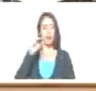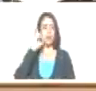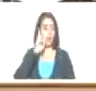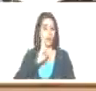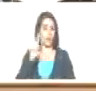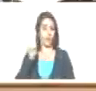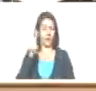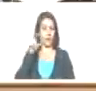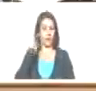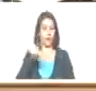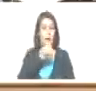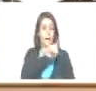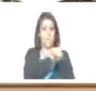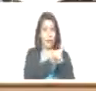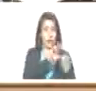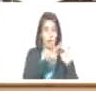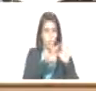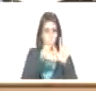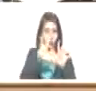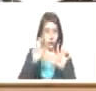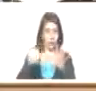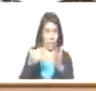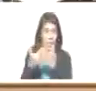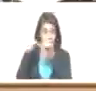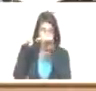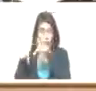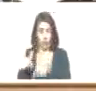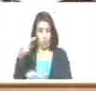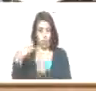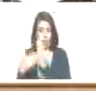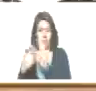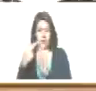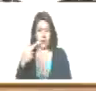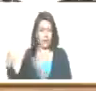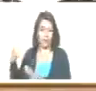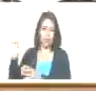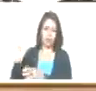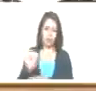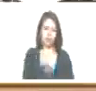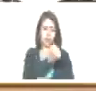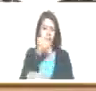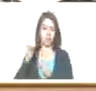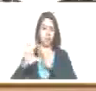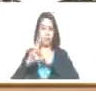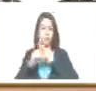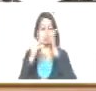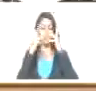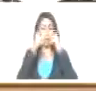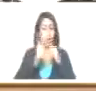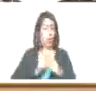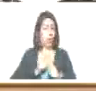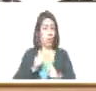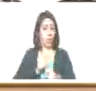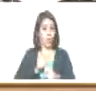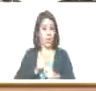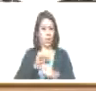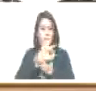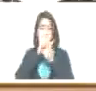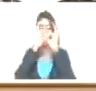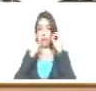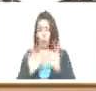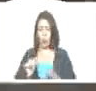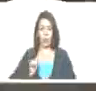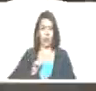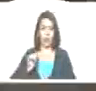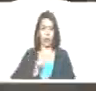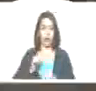de 1830 hasta la fecha que más ha combatido la corrupción administrativa en cualquiera de sus formas, en cualquiera de sus